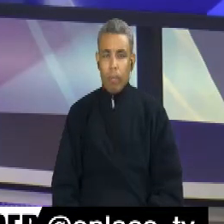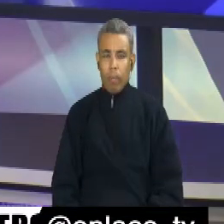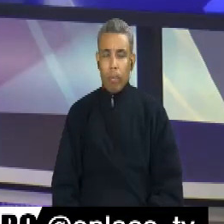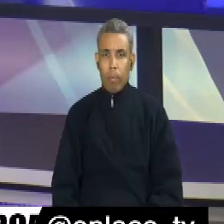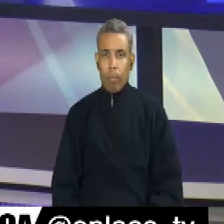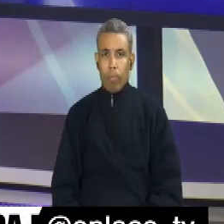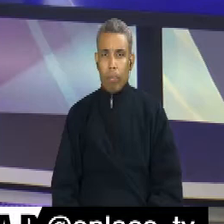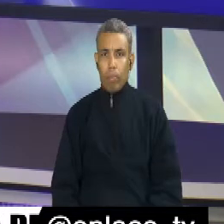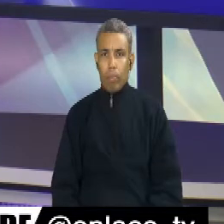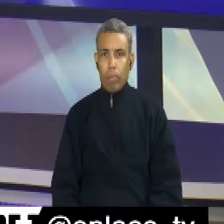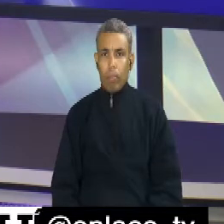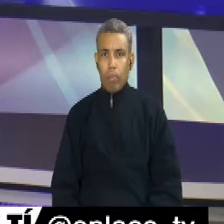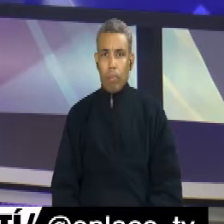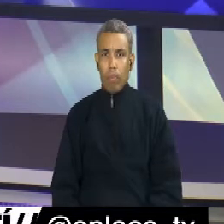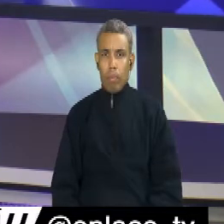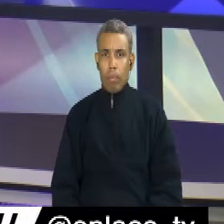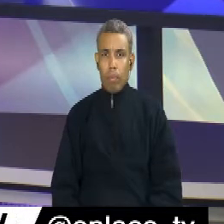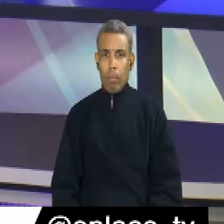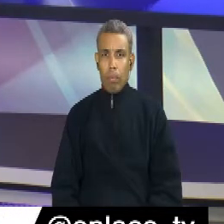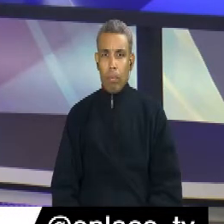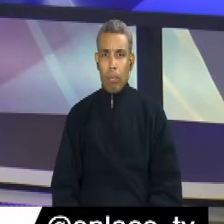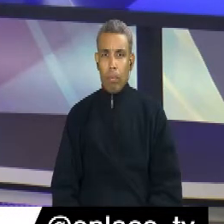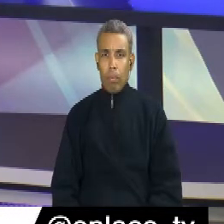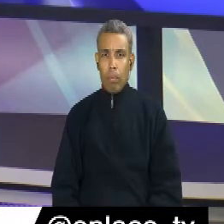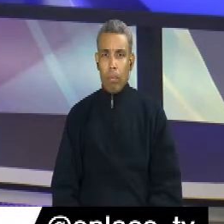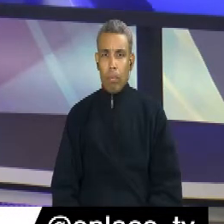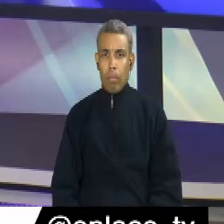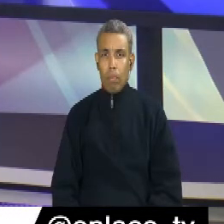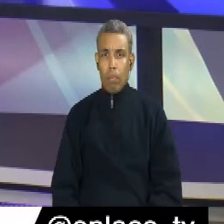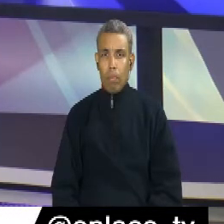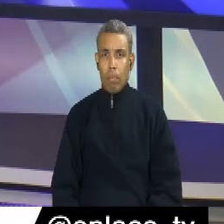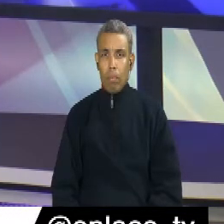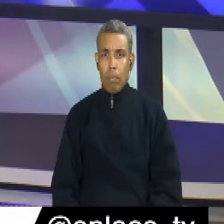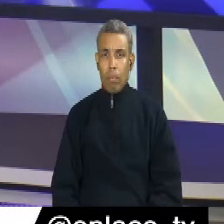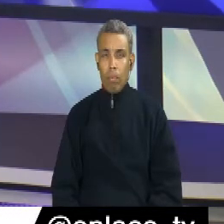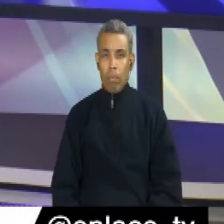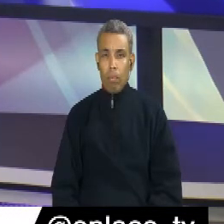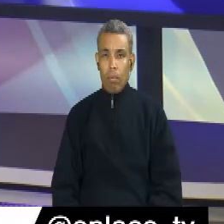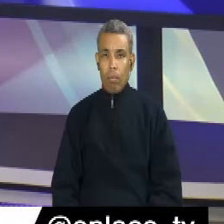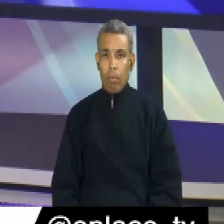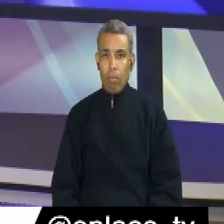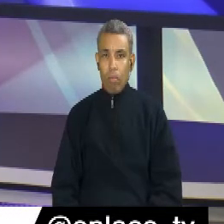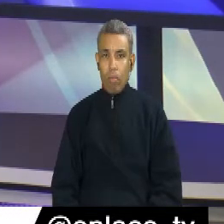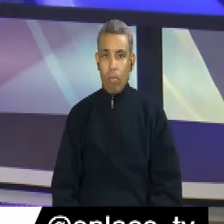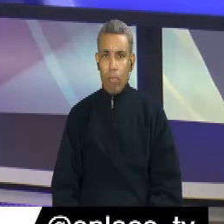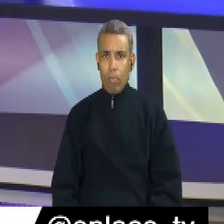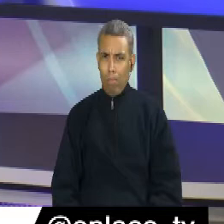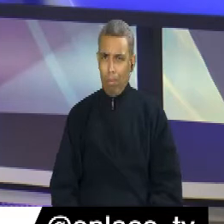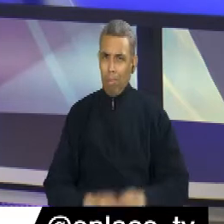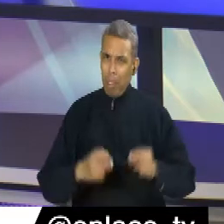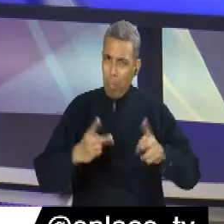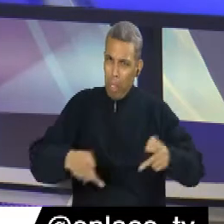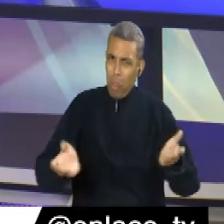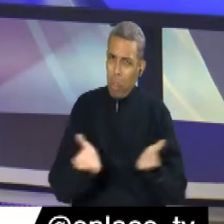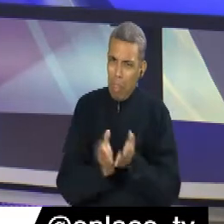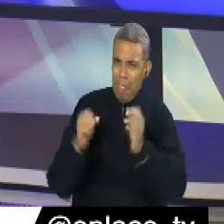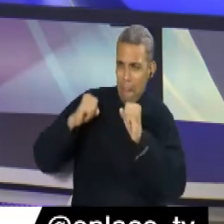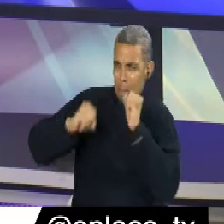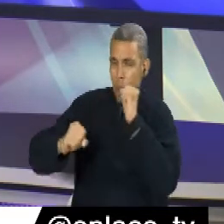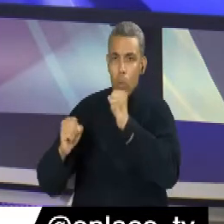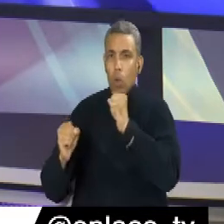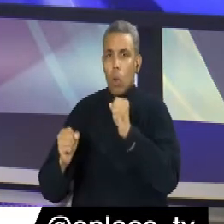Gobierno local se pronunció por esta situación y dijo que tomarán acciones para regular estos inadecuados comportamientos entre